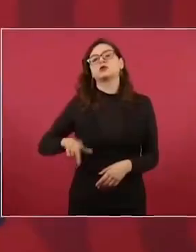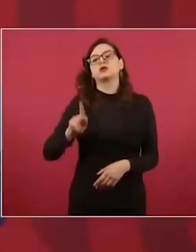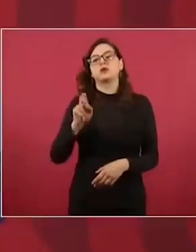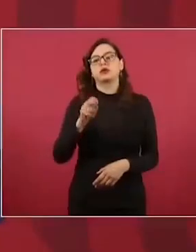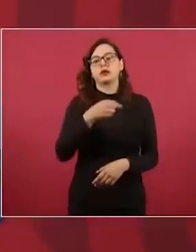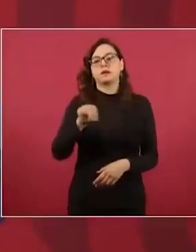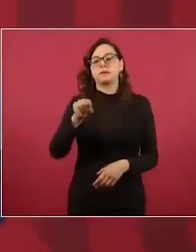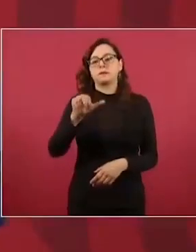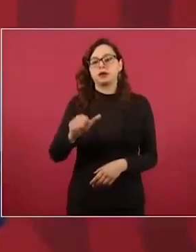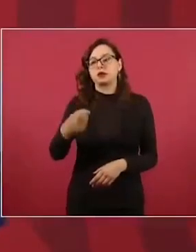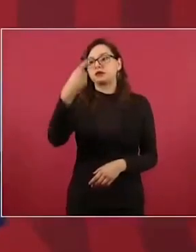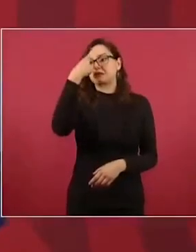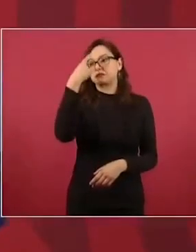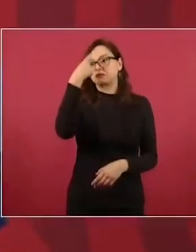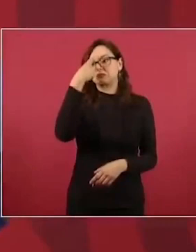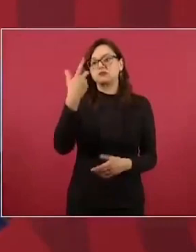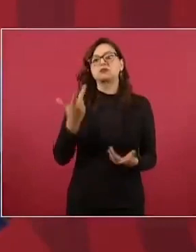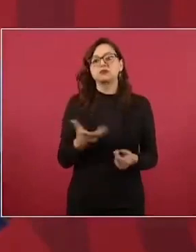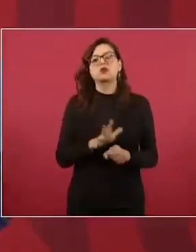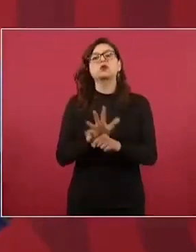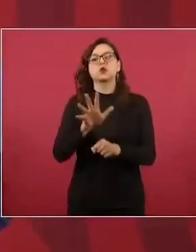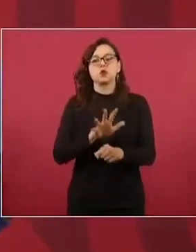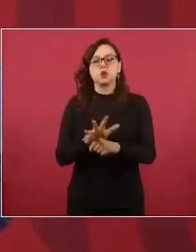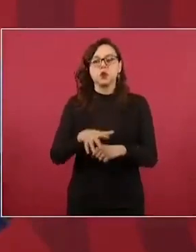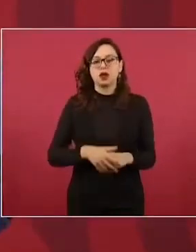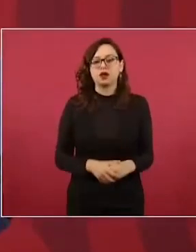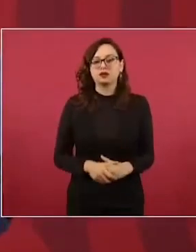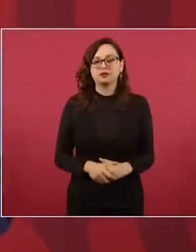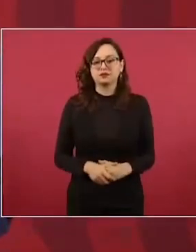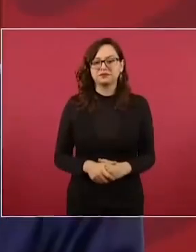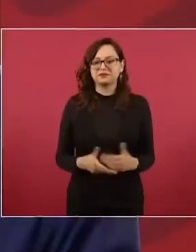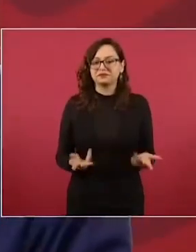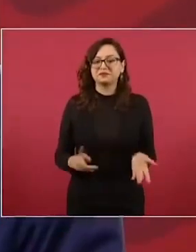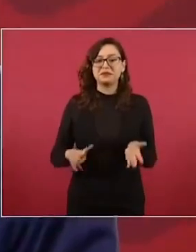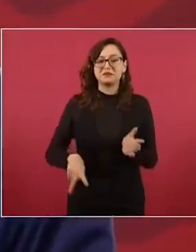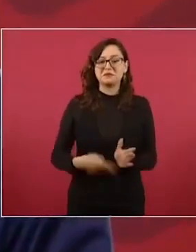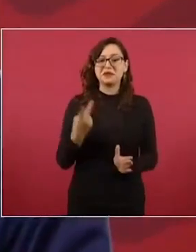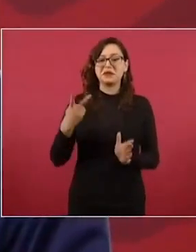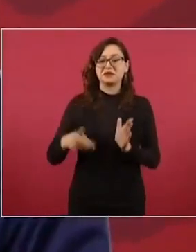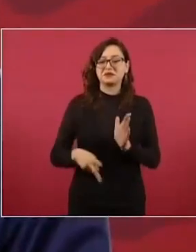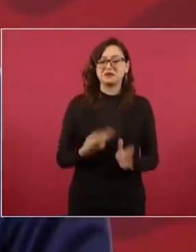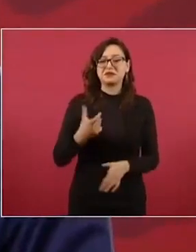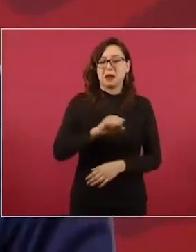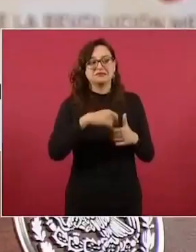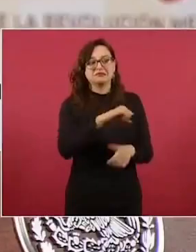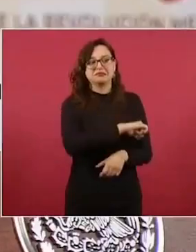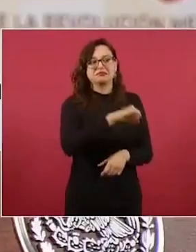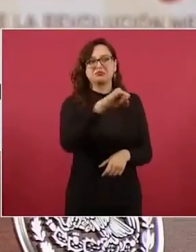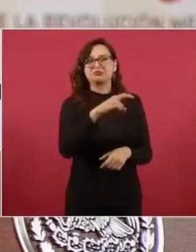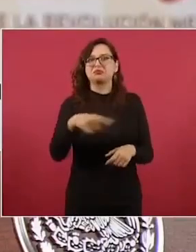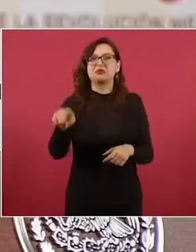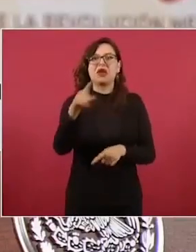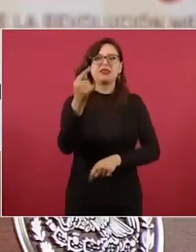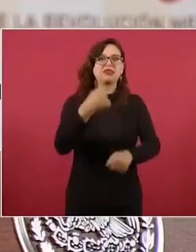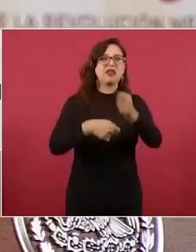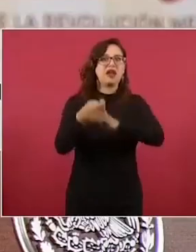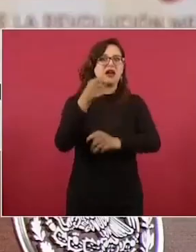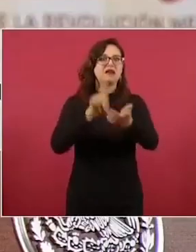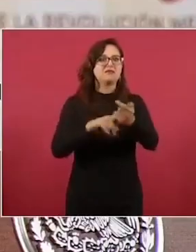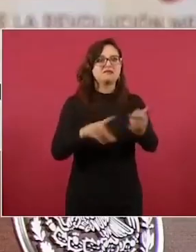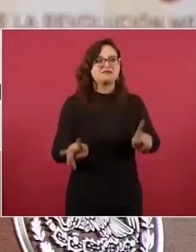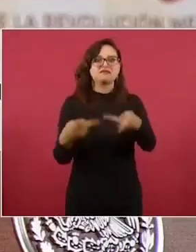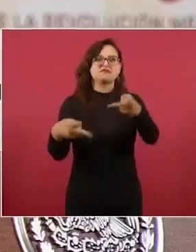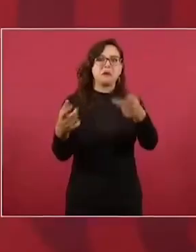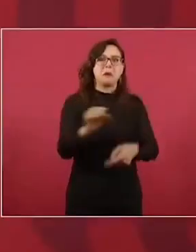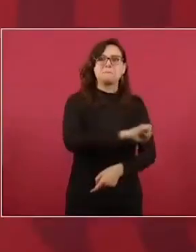que prevalecía, había gasolinazos. Por eso